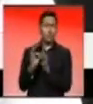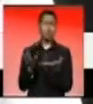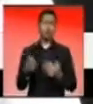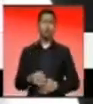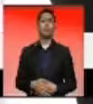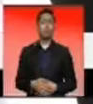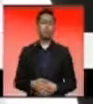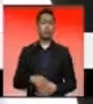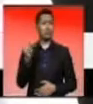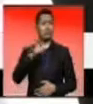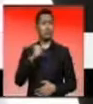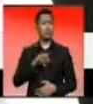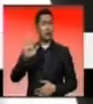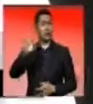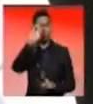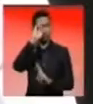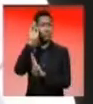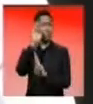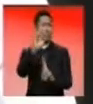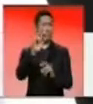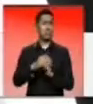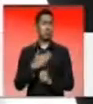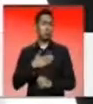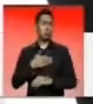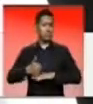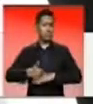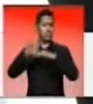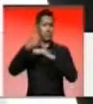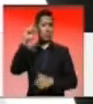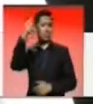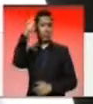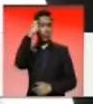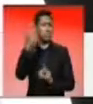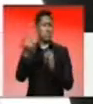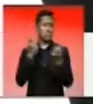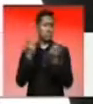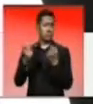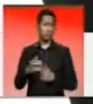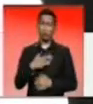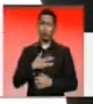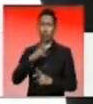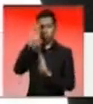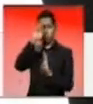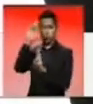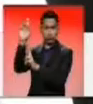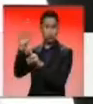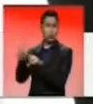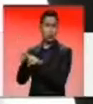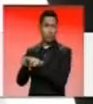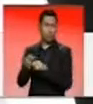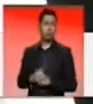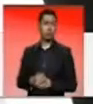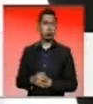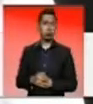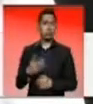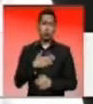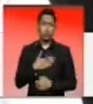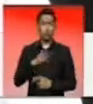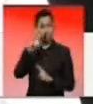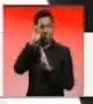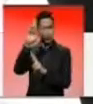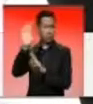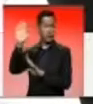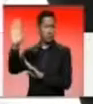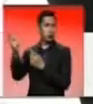Sé que él va a respetar mi mandato, así como yo he sido delicado en respetar su